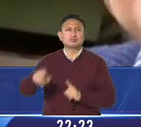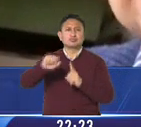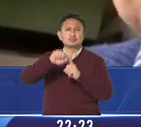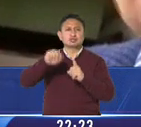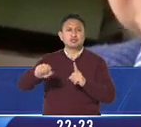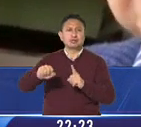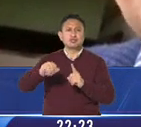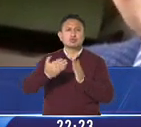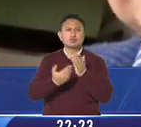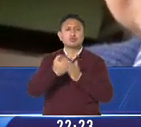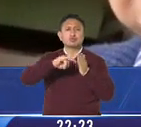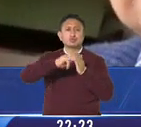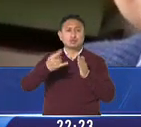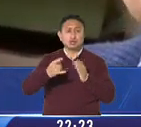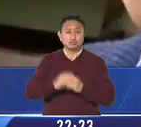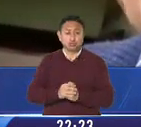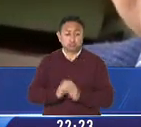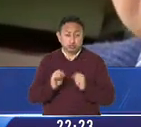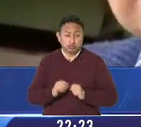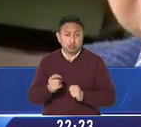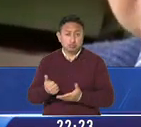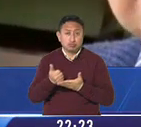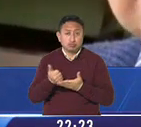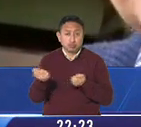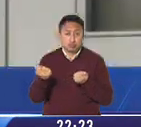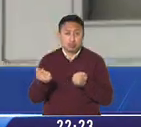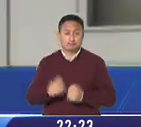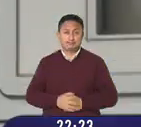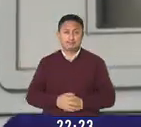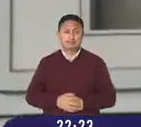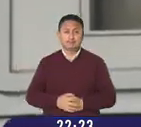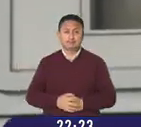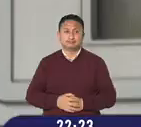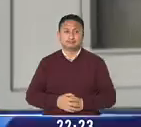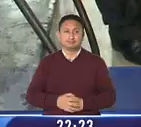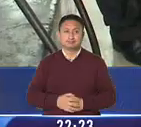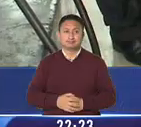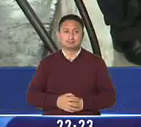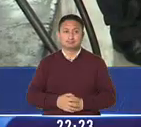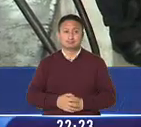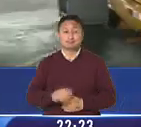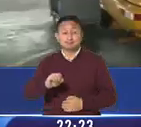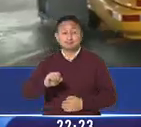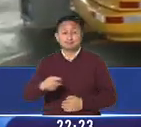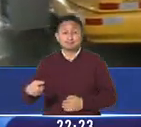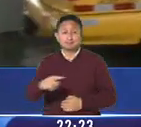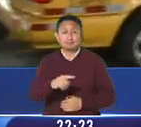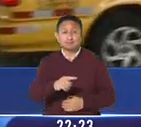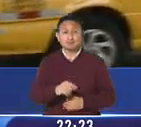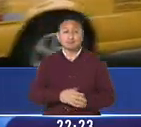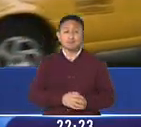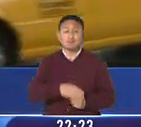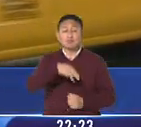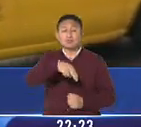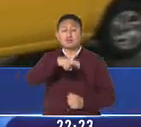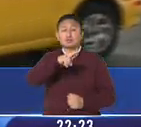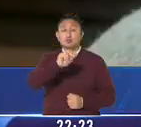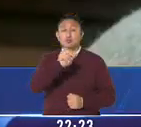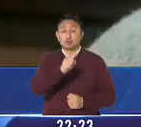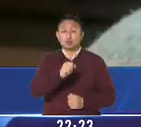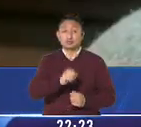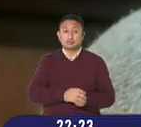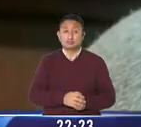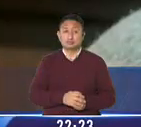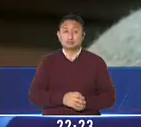de tecnología puede ser muy bien manejado. Sin duda, es lo mismo que sustenta el politólogo Francisco Muñoz.